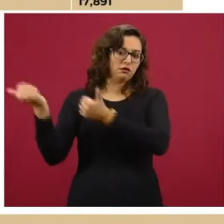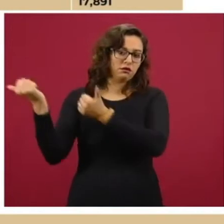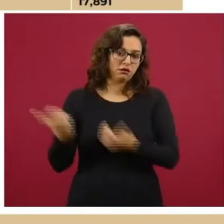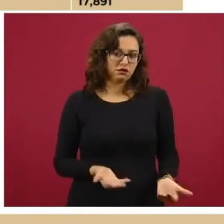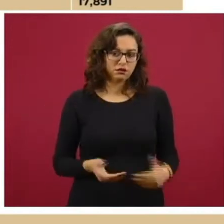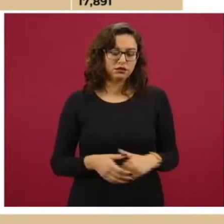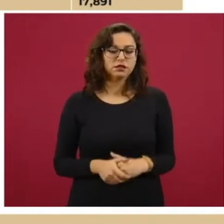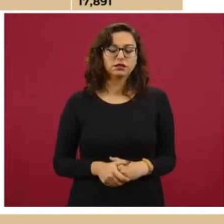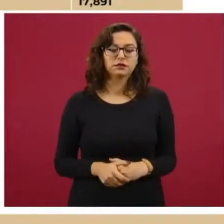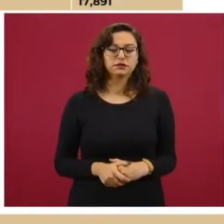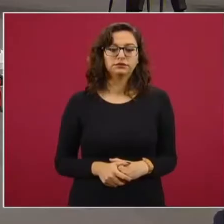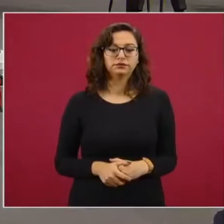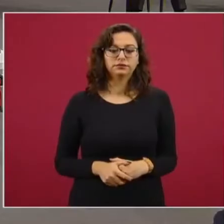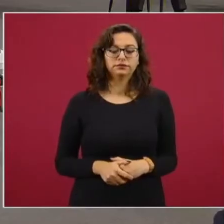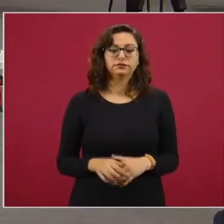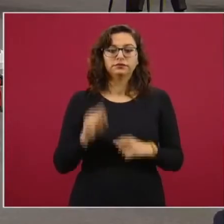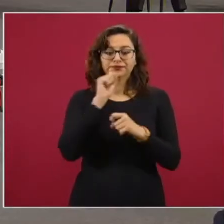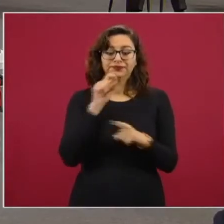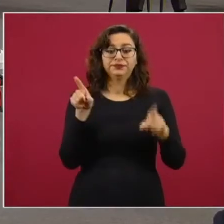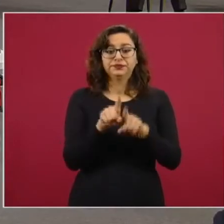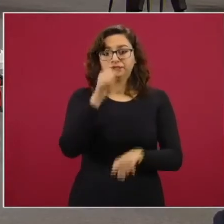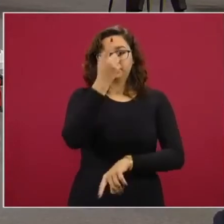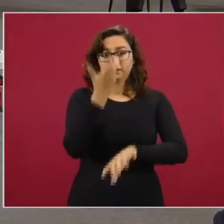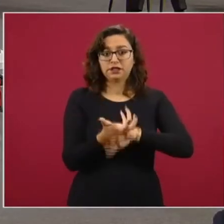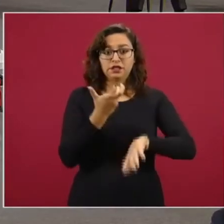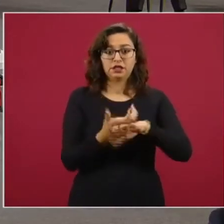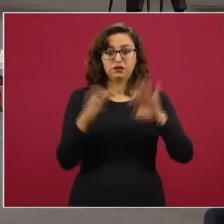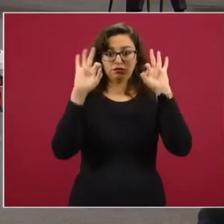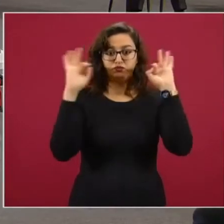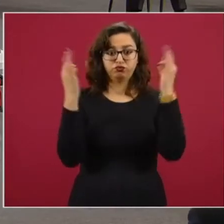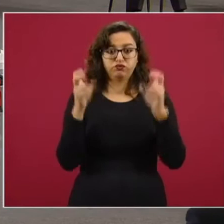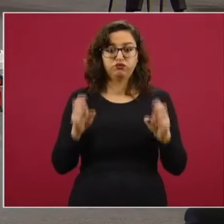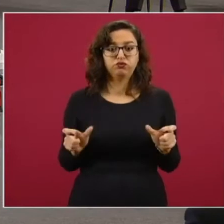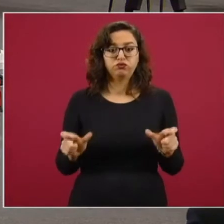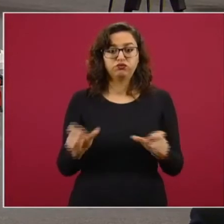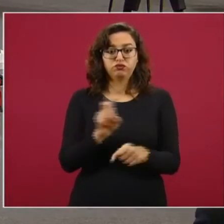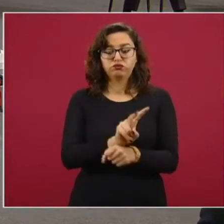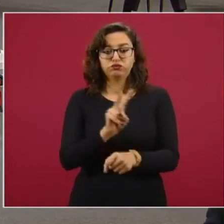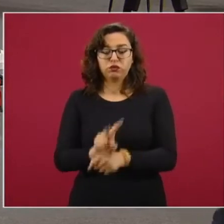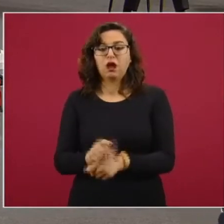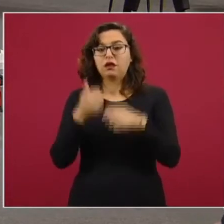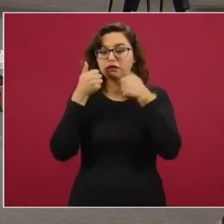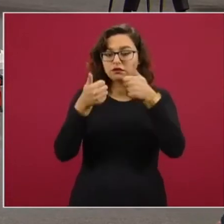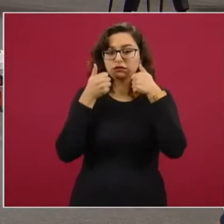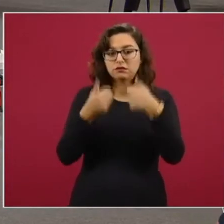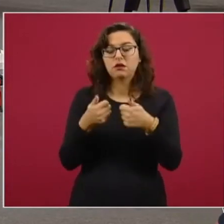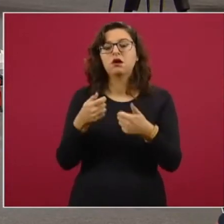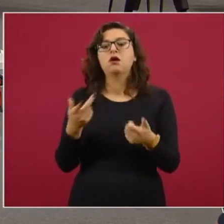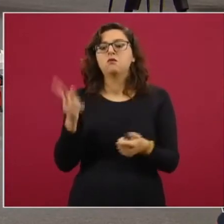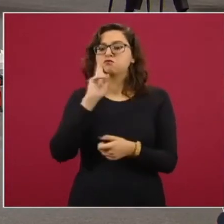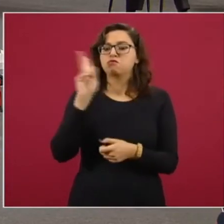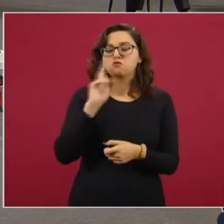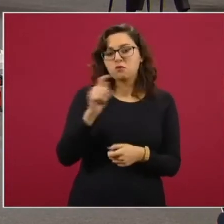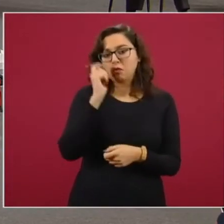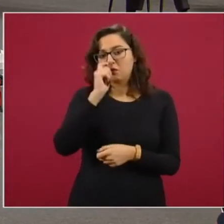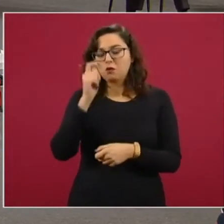Informarles respecto a la atención consular en los Estados Unidos de pruebas COVID-19. A esta fecha ya se